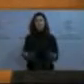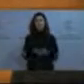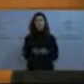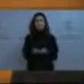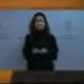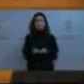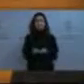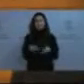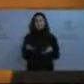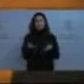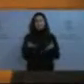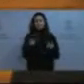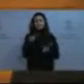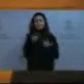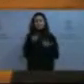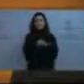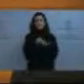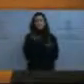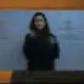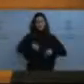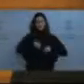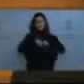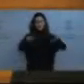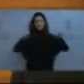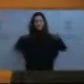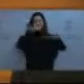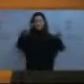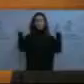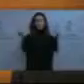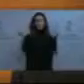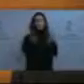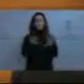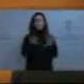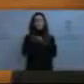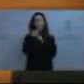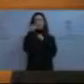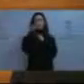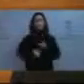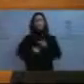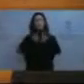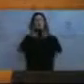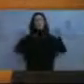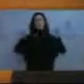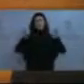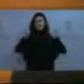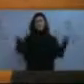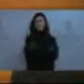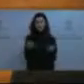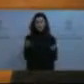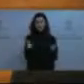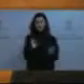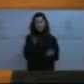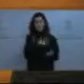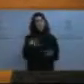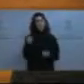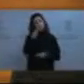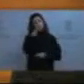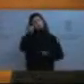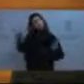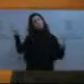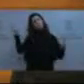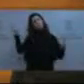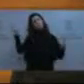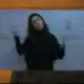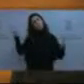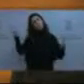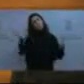que a veces ustedes nos quieran traspasar al Parlamento la responsabilidad de lo que ocurre en esta sociedad o el querer hacerlo a lo pública, yo me parece una